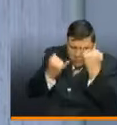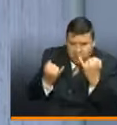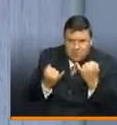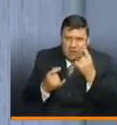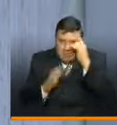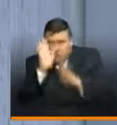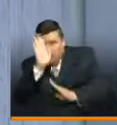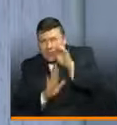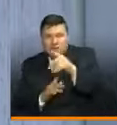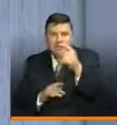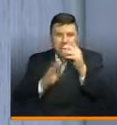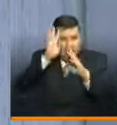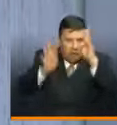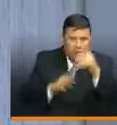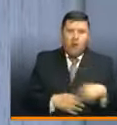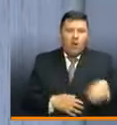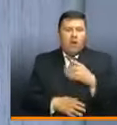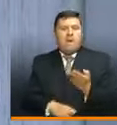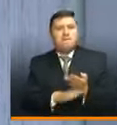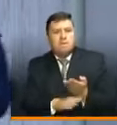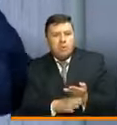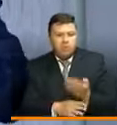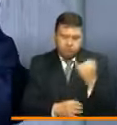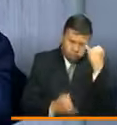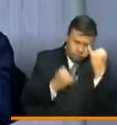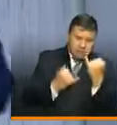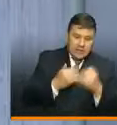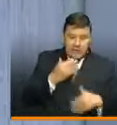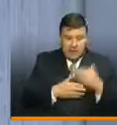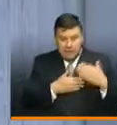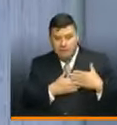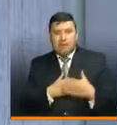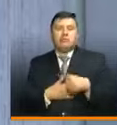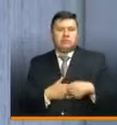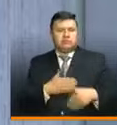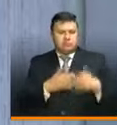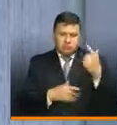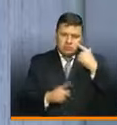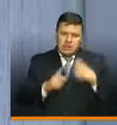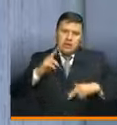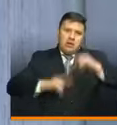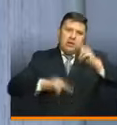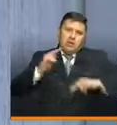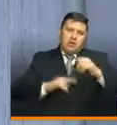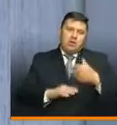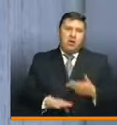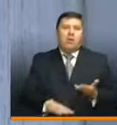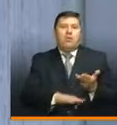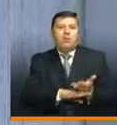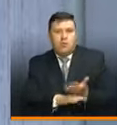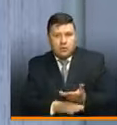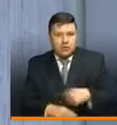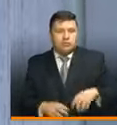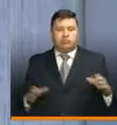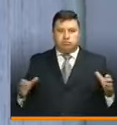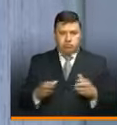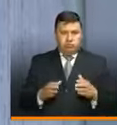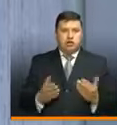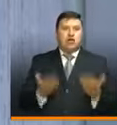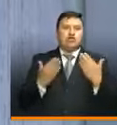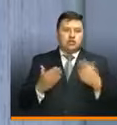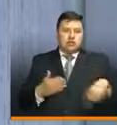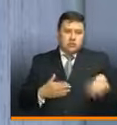emprendedor, de ese ciudadano creativo, de proponer iniciativas y a partir de aquí empezar a construir una propuesta que a su vez también va a